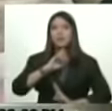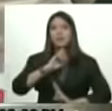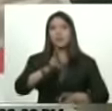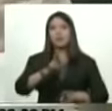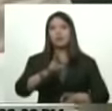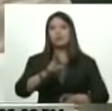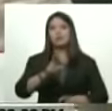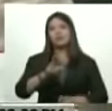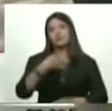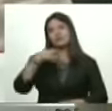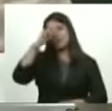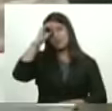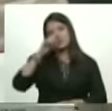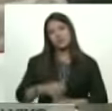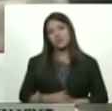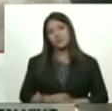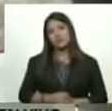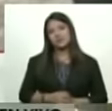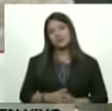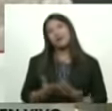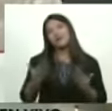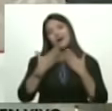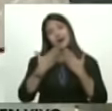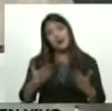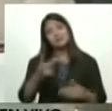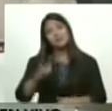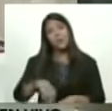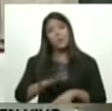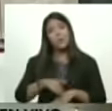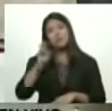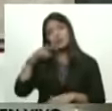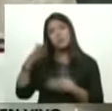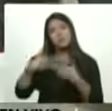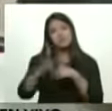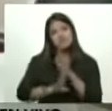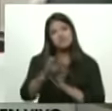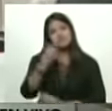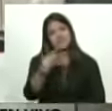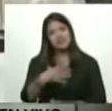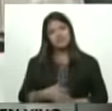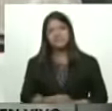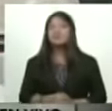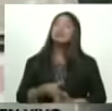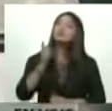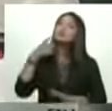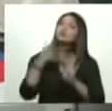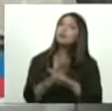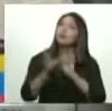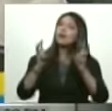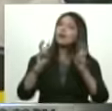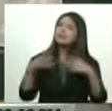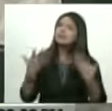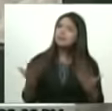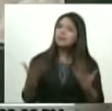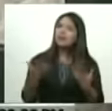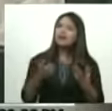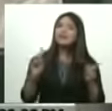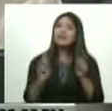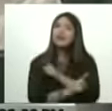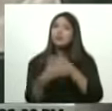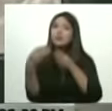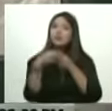no la esperábamos, ¿no?, en el momento. Y estamos muy agradecidos porque vemos que vamos bien encaminados. Con respecto al tema del SICAD 2 que